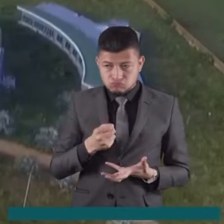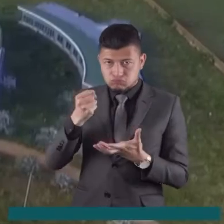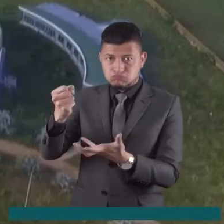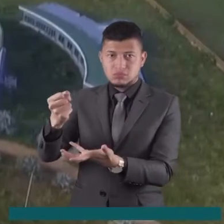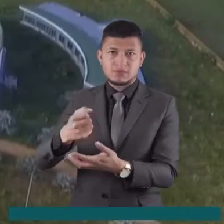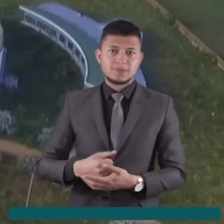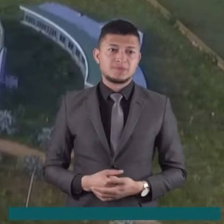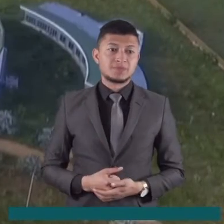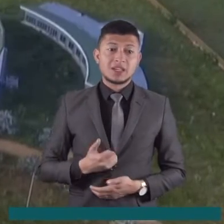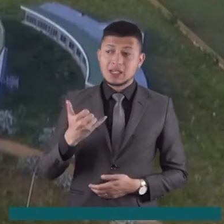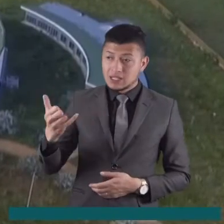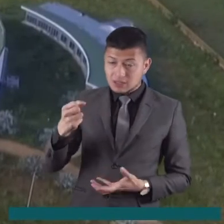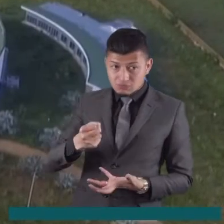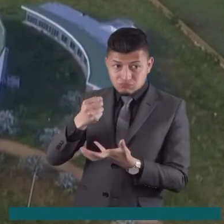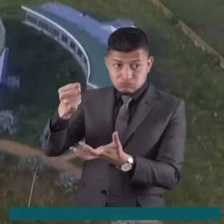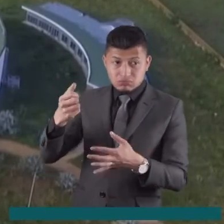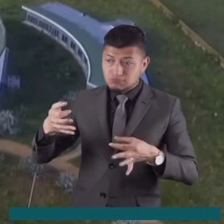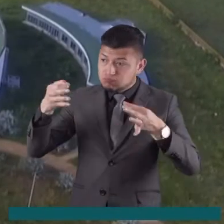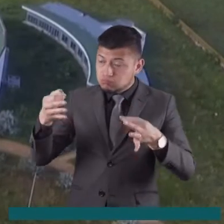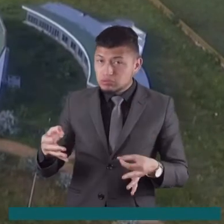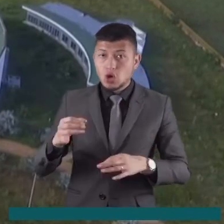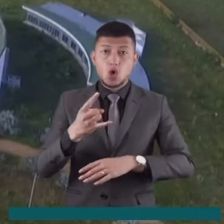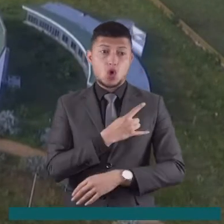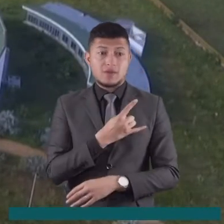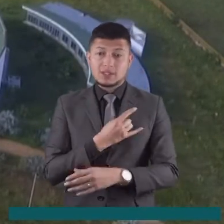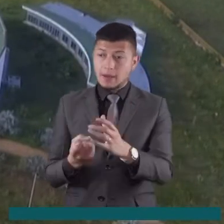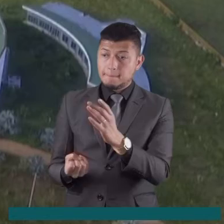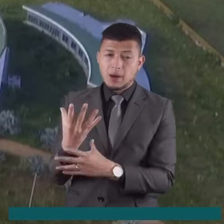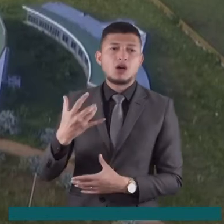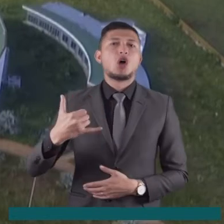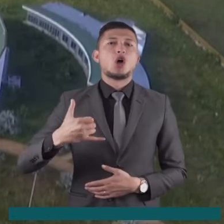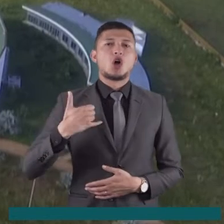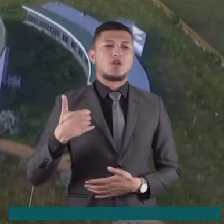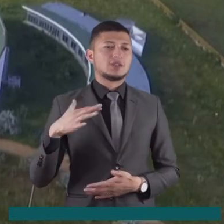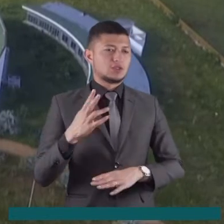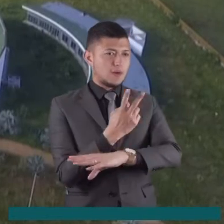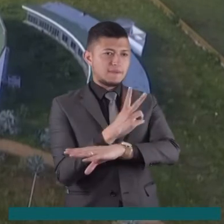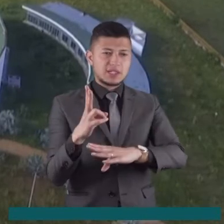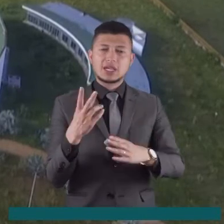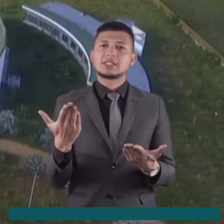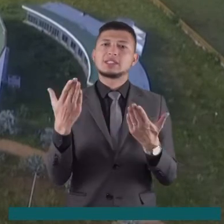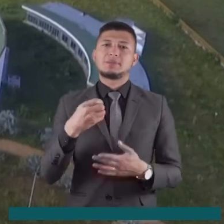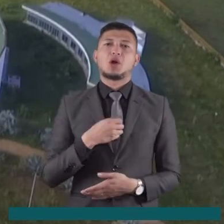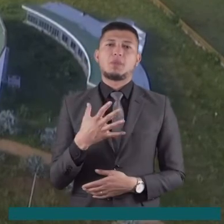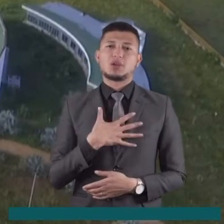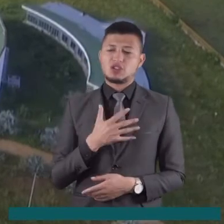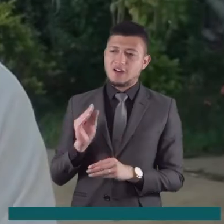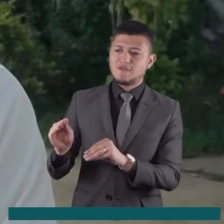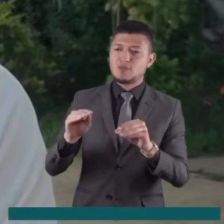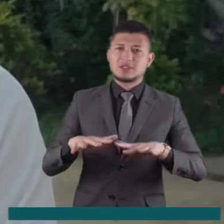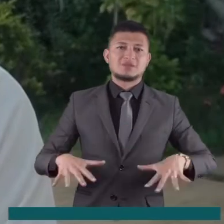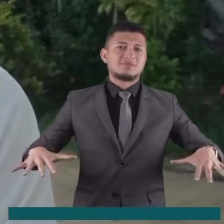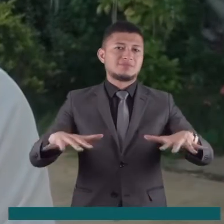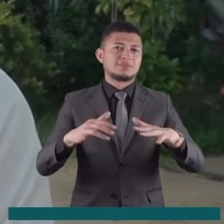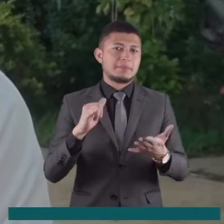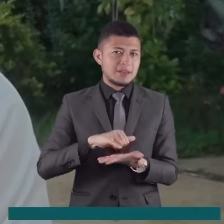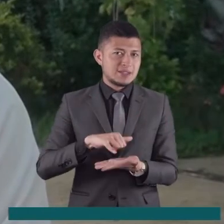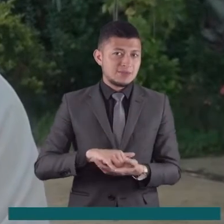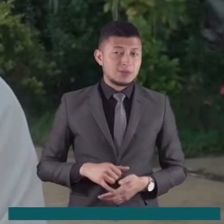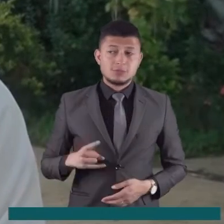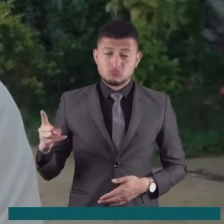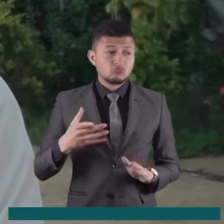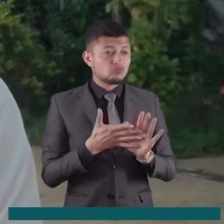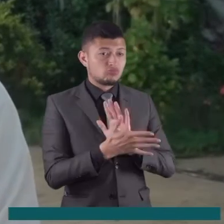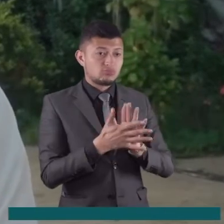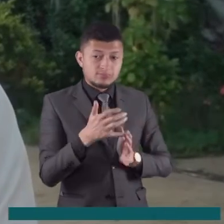zona. De convertirse en realidad la universidad, los jóvenes vichadenses tendrían la oportunidad de formarse dentro del mismo territorio. Desde la gobernación comentaron